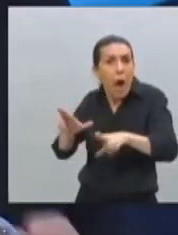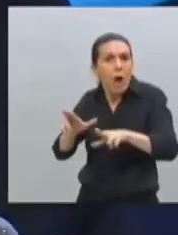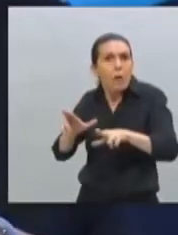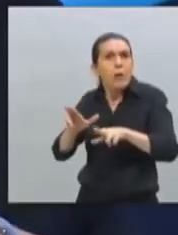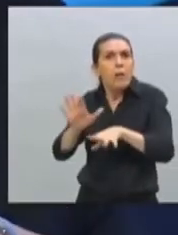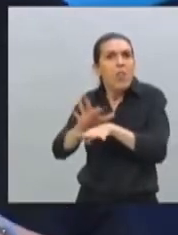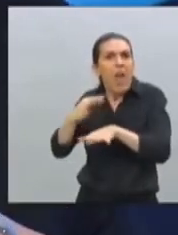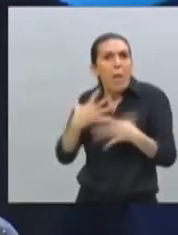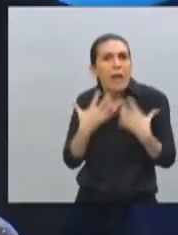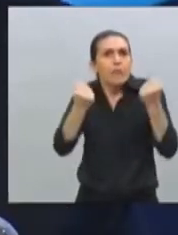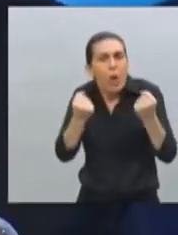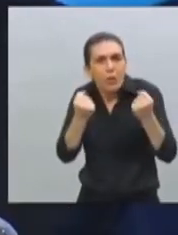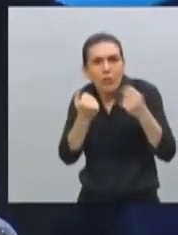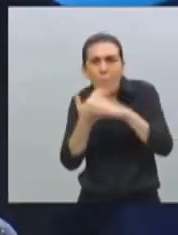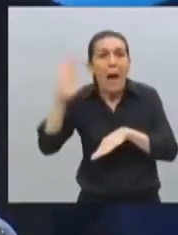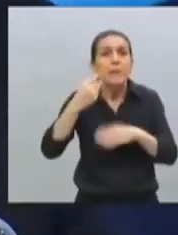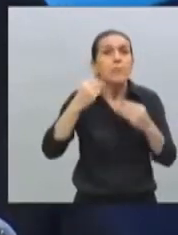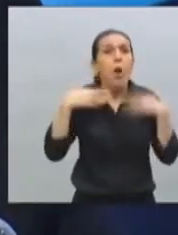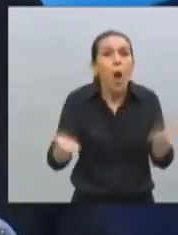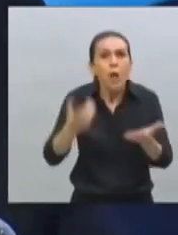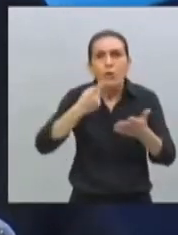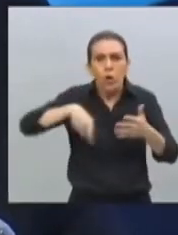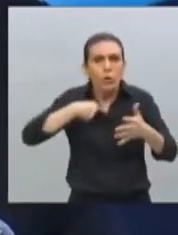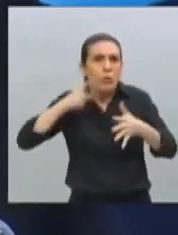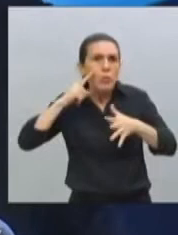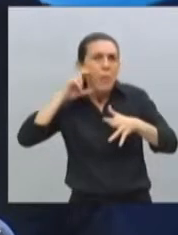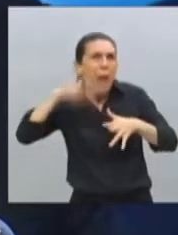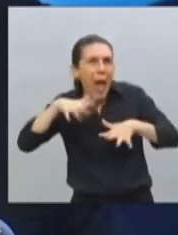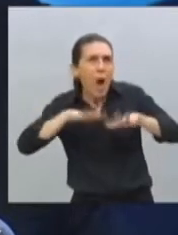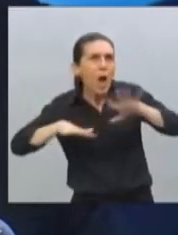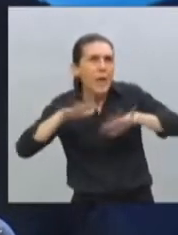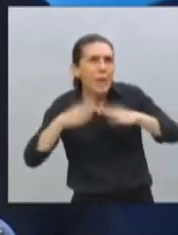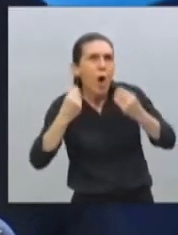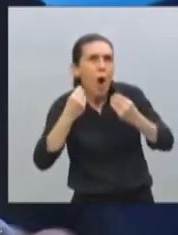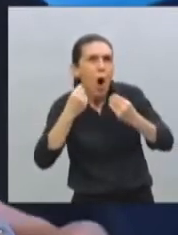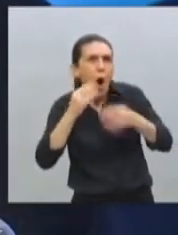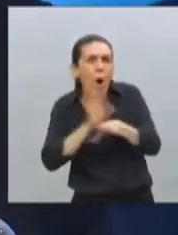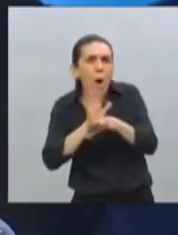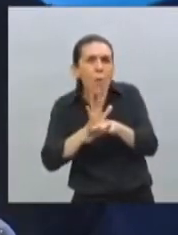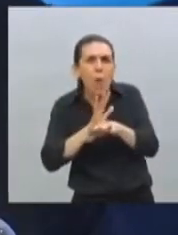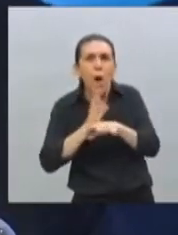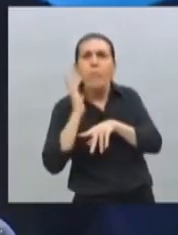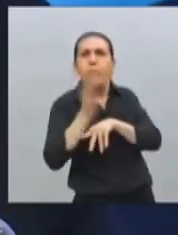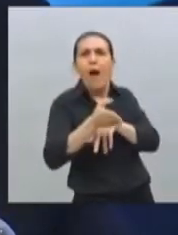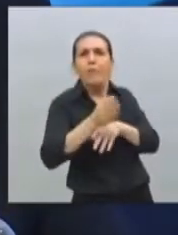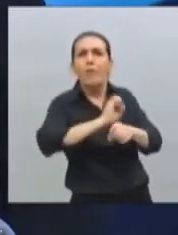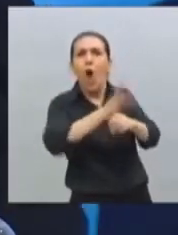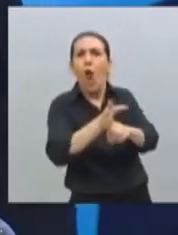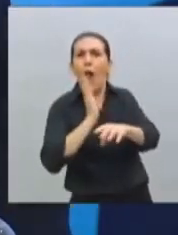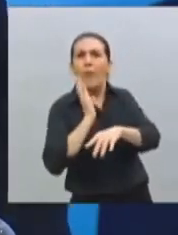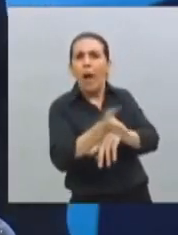que estamos haciendo hincapié en esos temas, sobre todo de la juventud que está